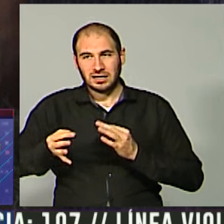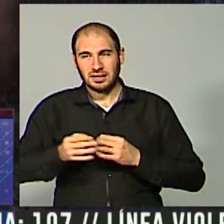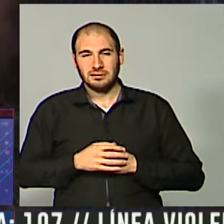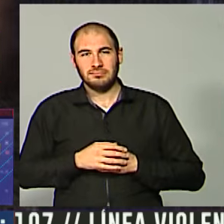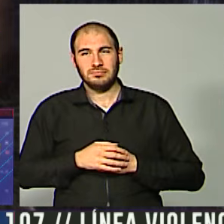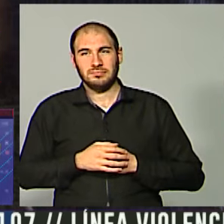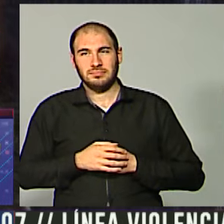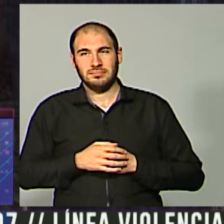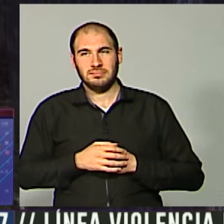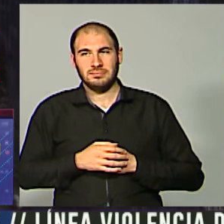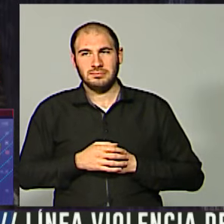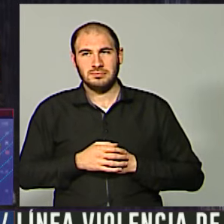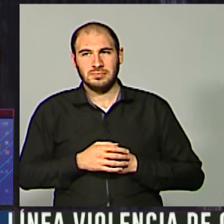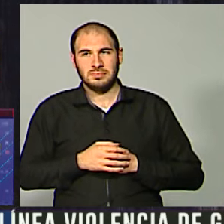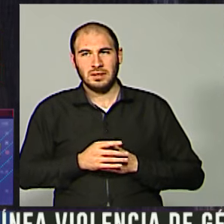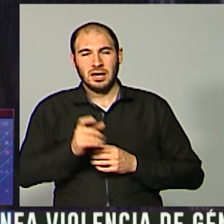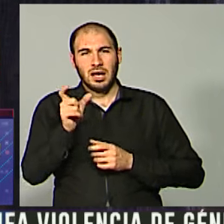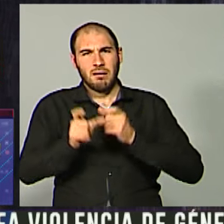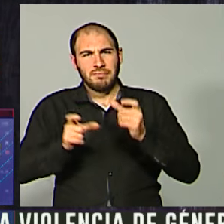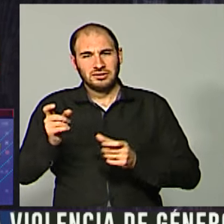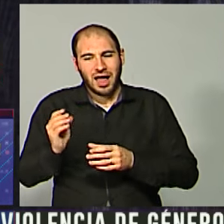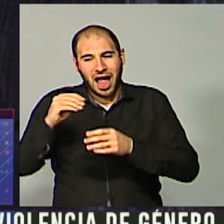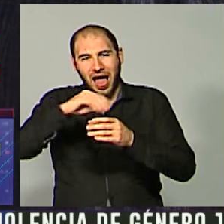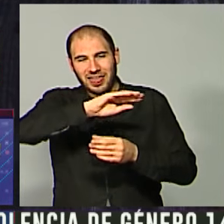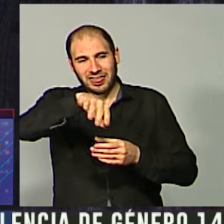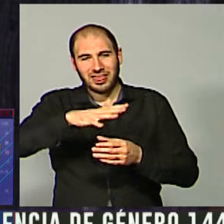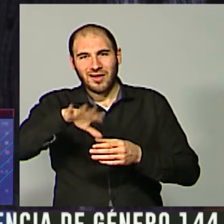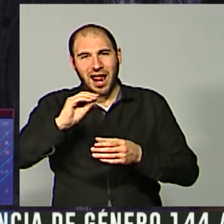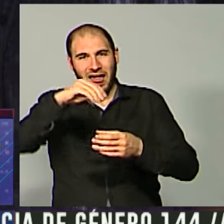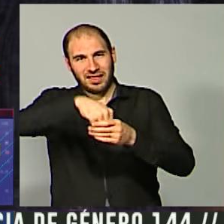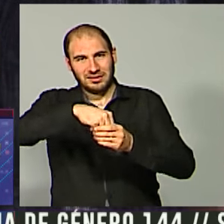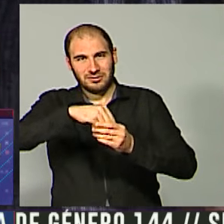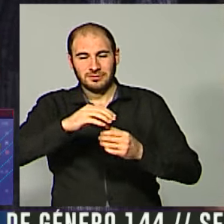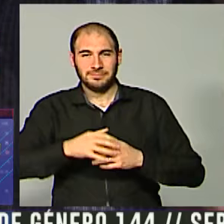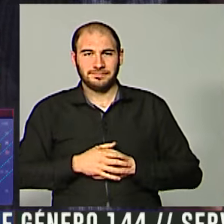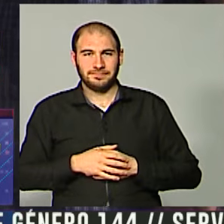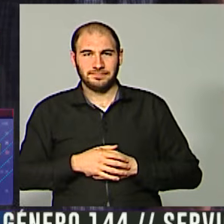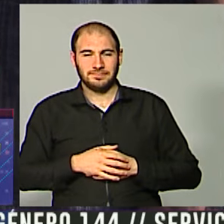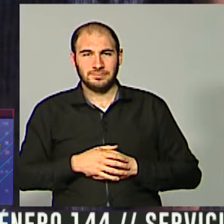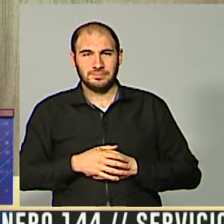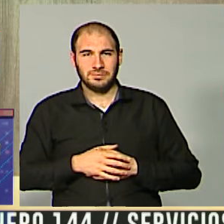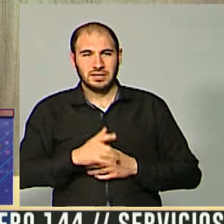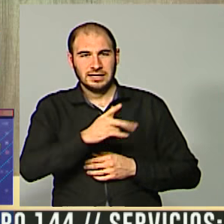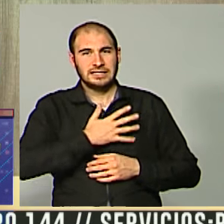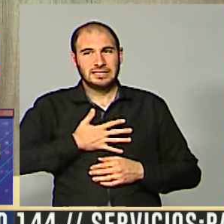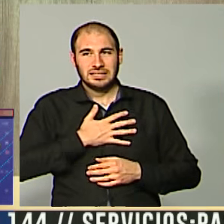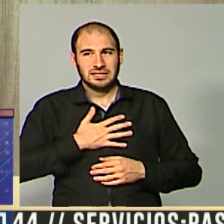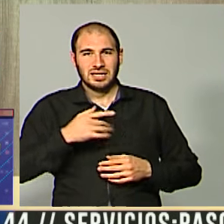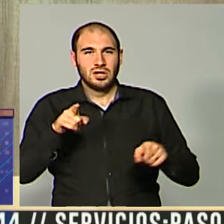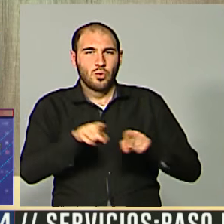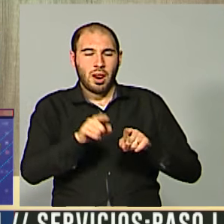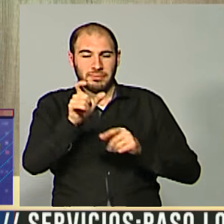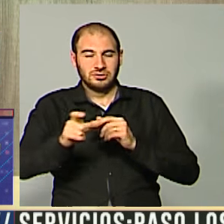que la gente, digamos, esté adentro del patio y pueda sentir lo que sienten